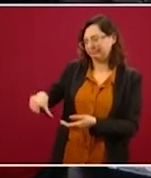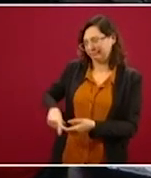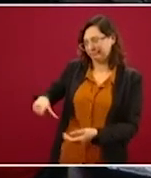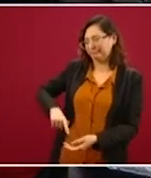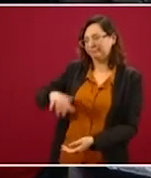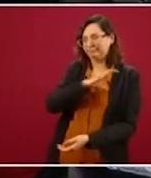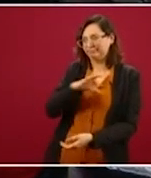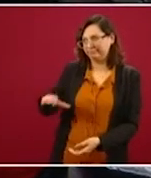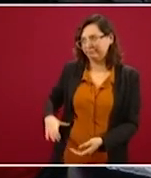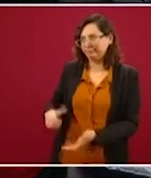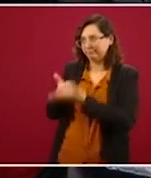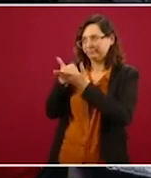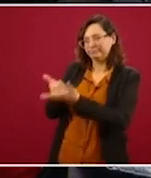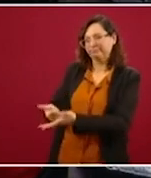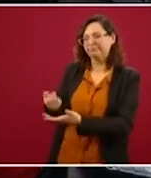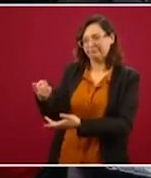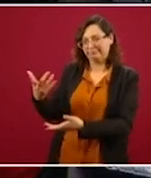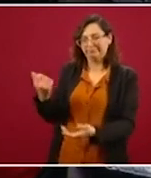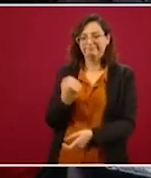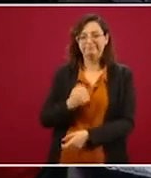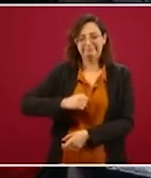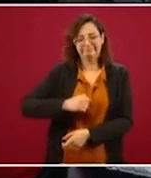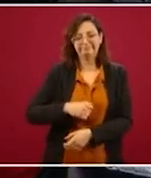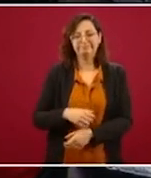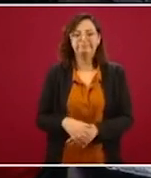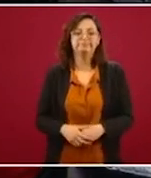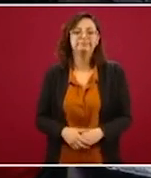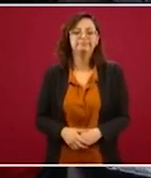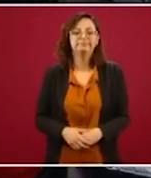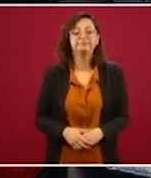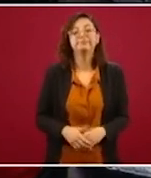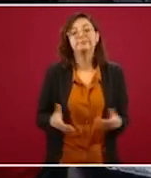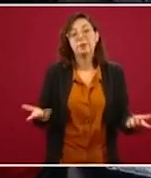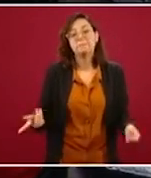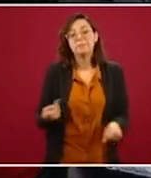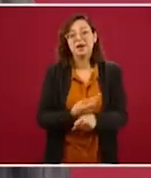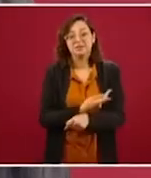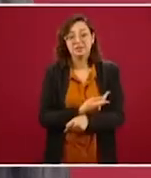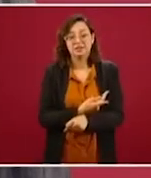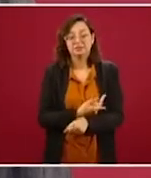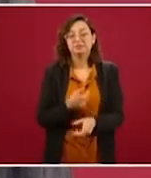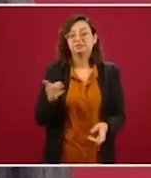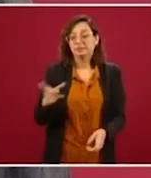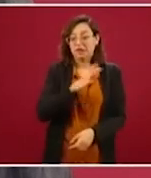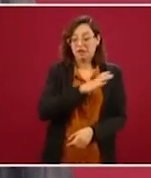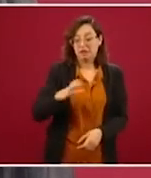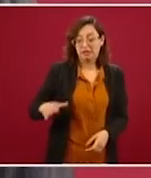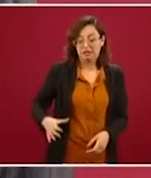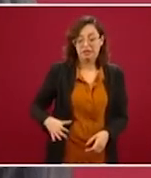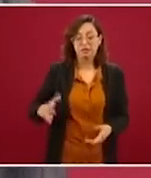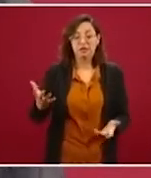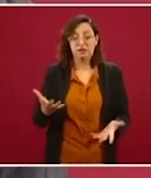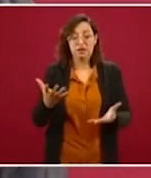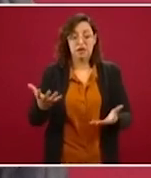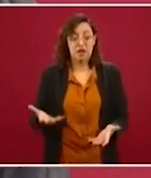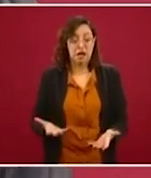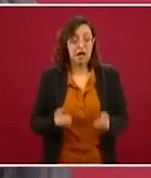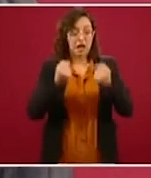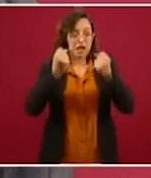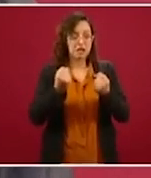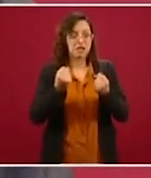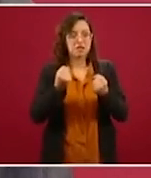candidatos. Entonces, ya cuando ganaban los candidatos y llegaban incluso